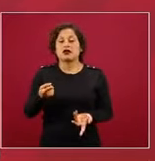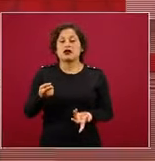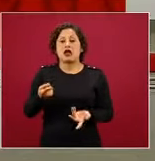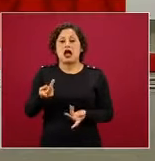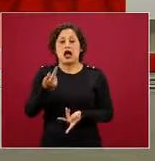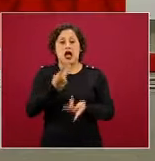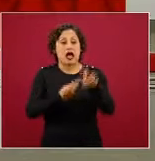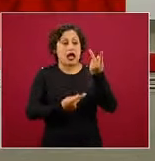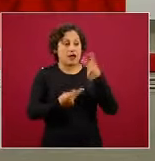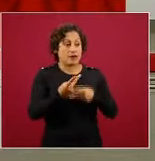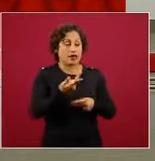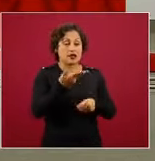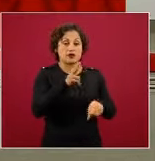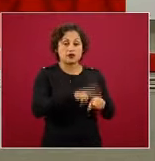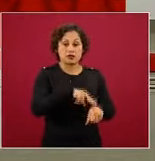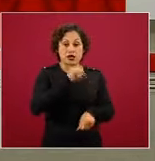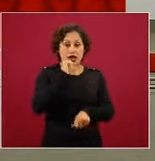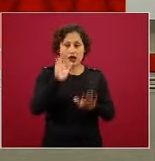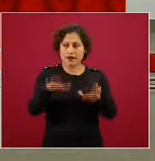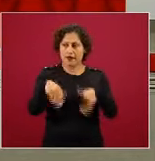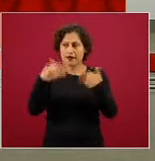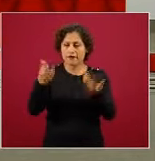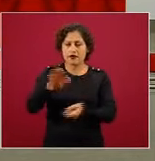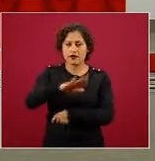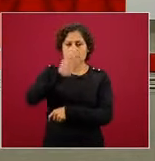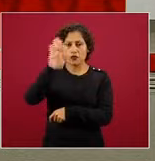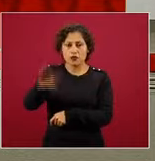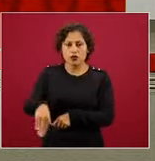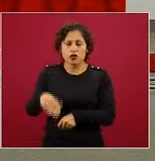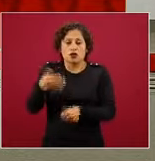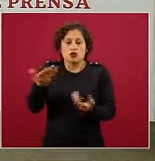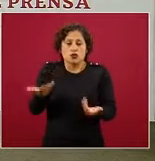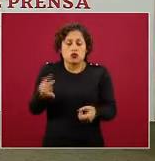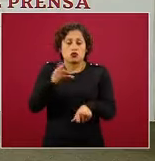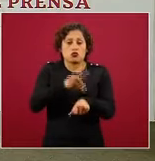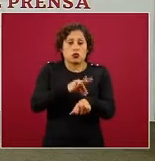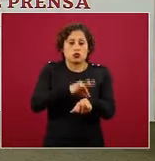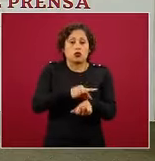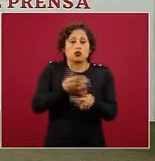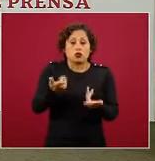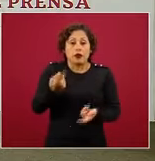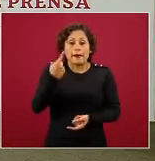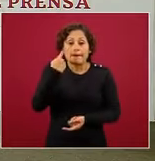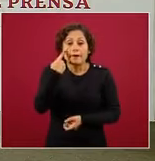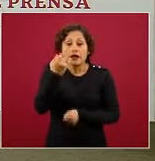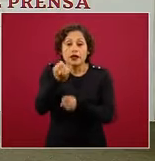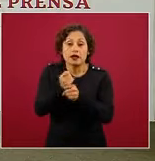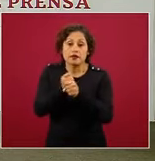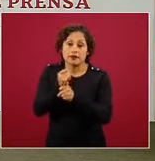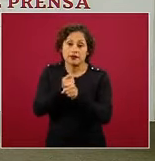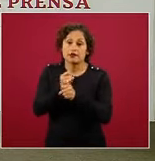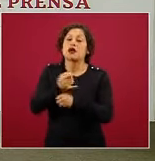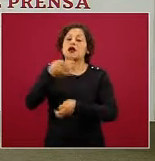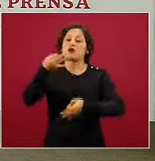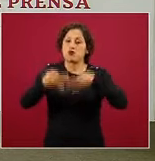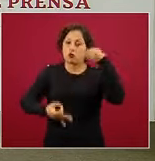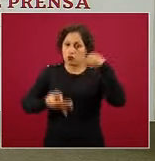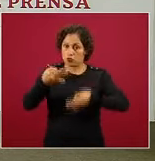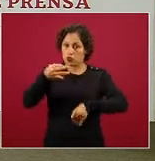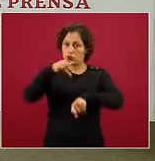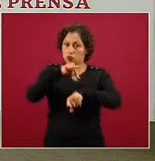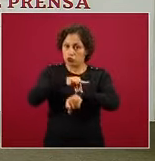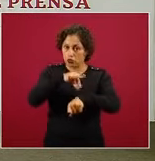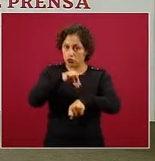atención médica o de un profesional de la salud que certificó la defunción, llegan a las jurisdicciones sanitarias, esos